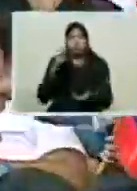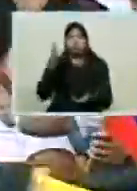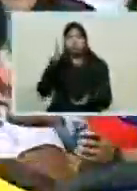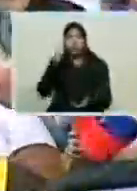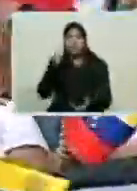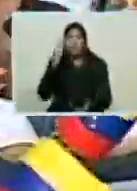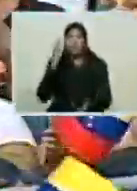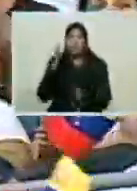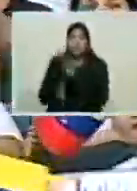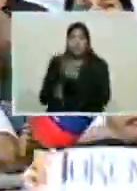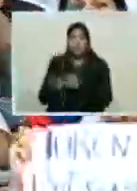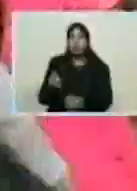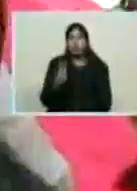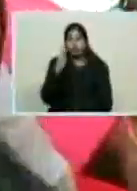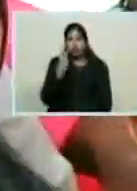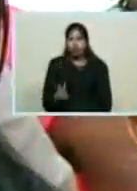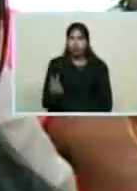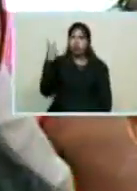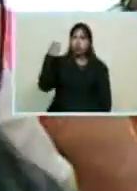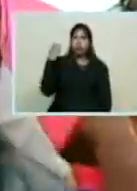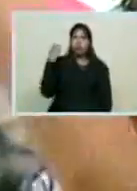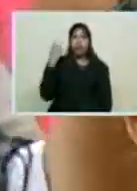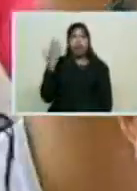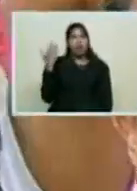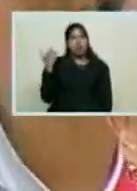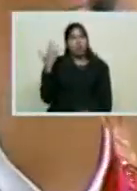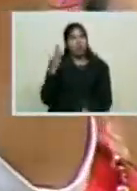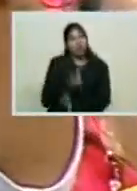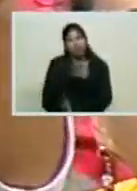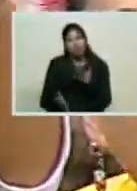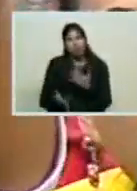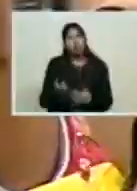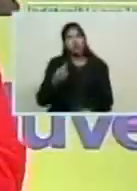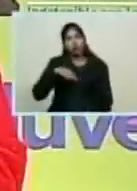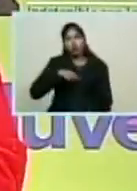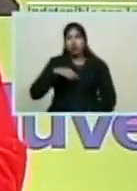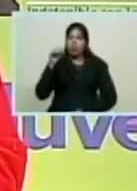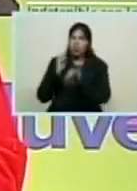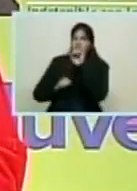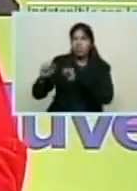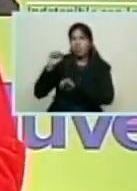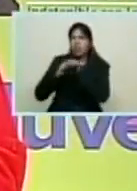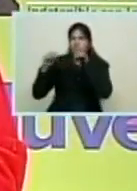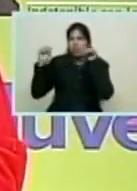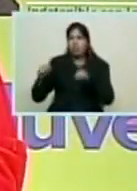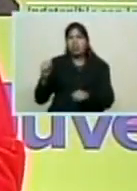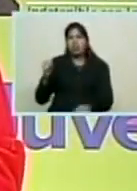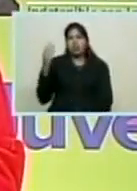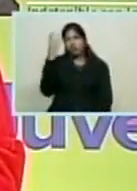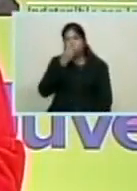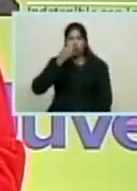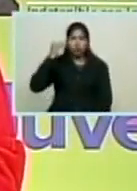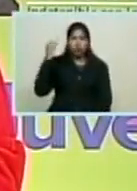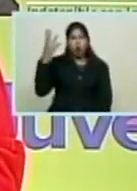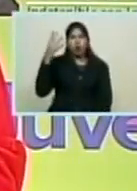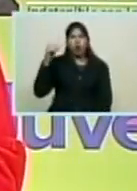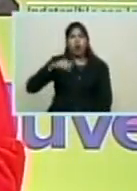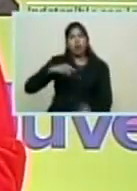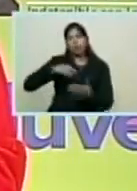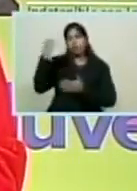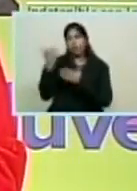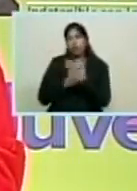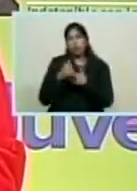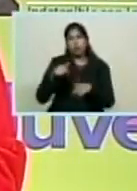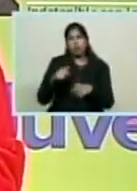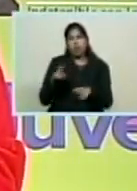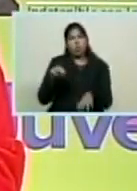alimentarla, porque nosotros estamos defendiendo el proyecto de patria más hermoso que jamás se haya levantado